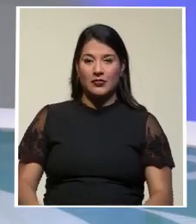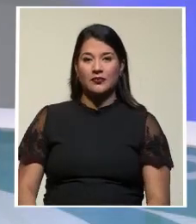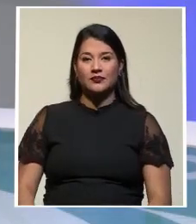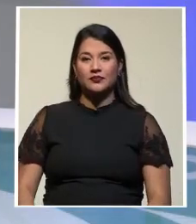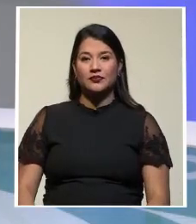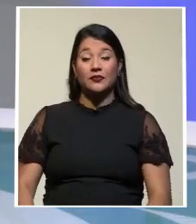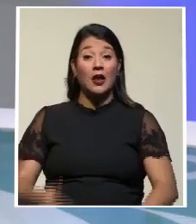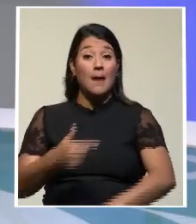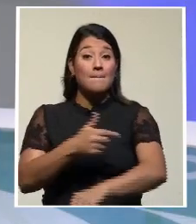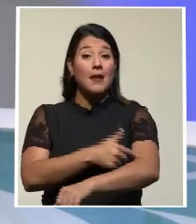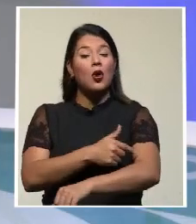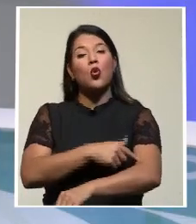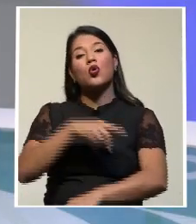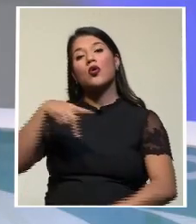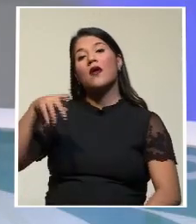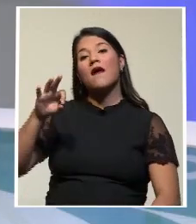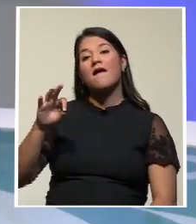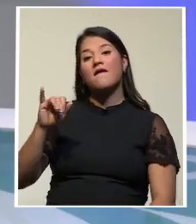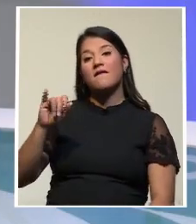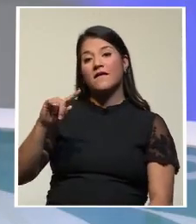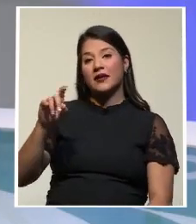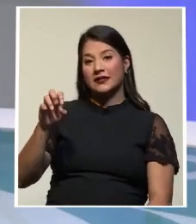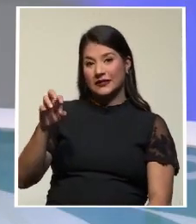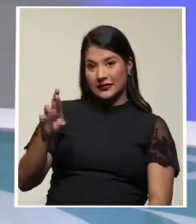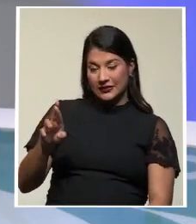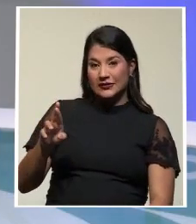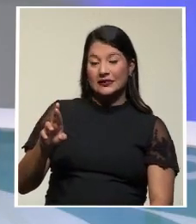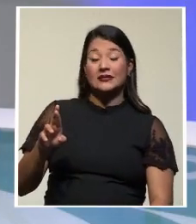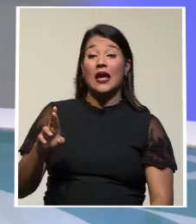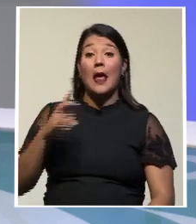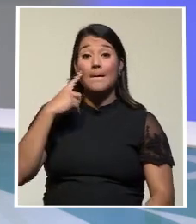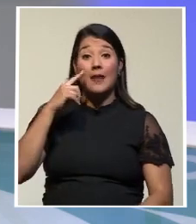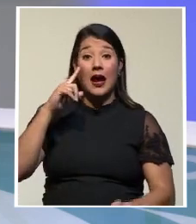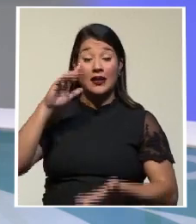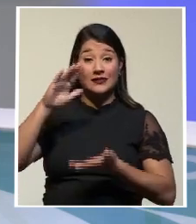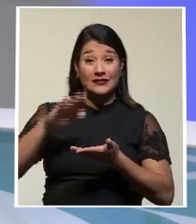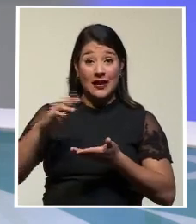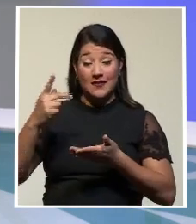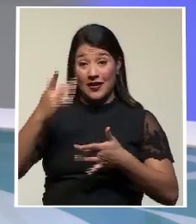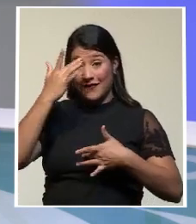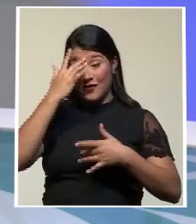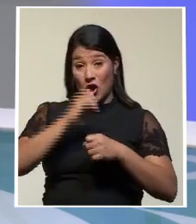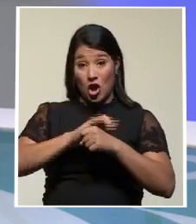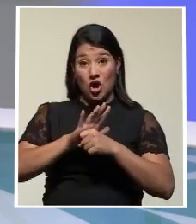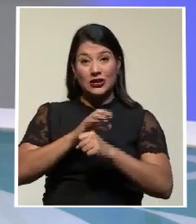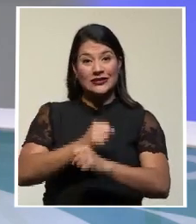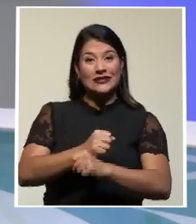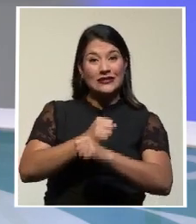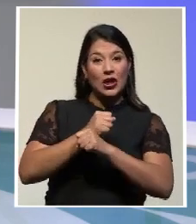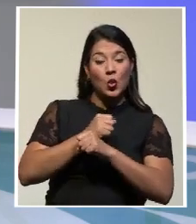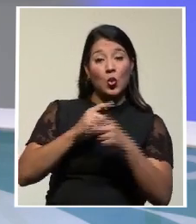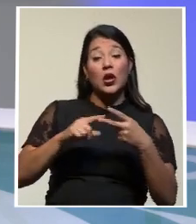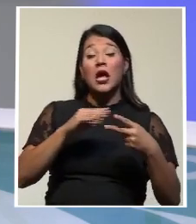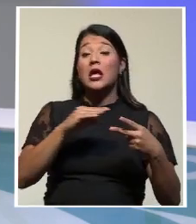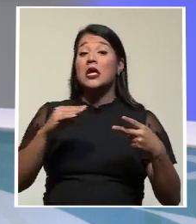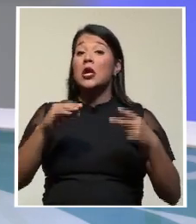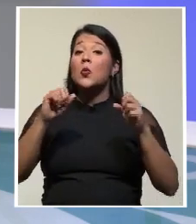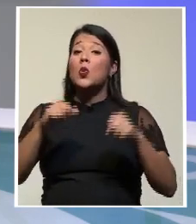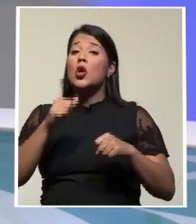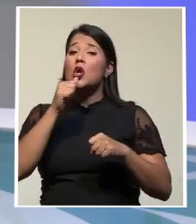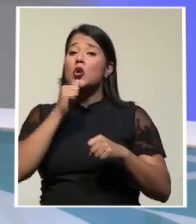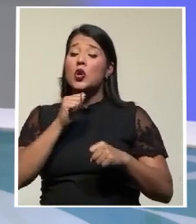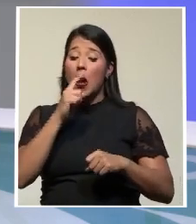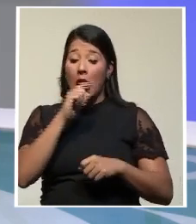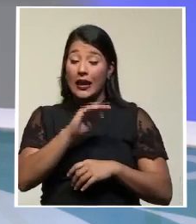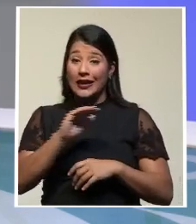La vacuna de Pfizer-BioNTech contra la COVID-19 es segura y tolerada por los niños de 5 a